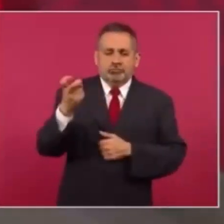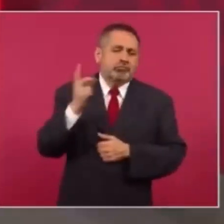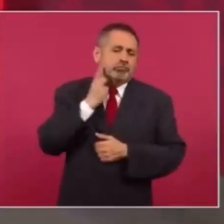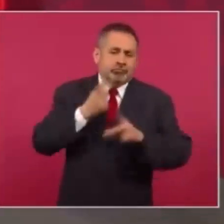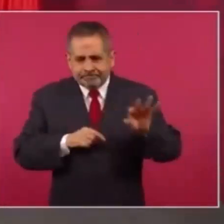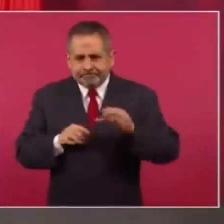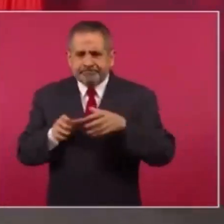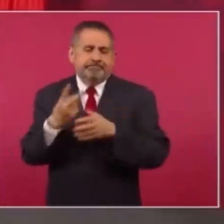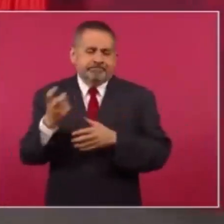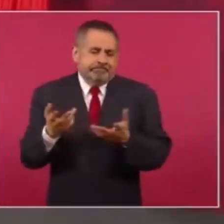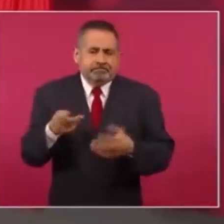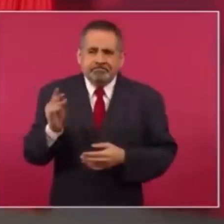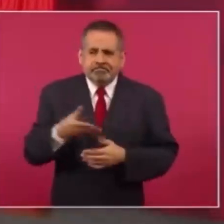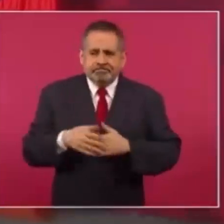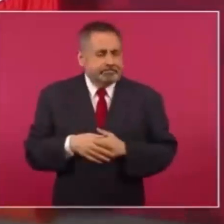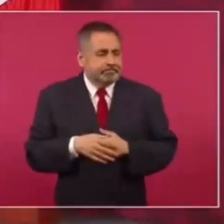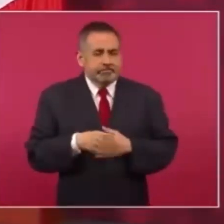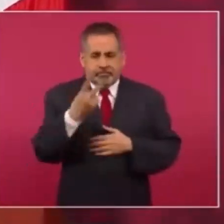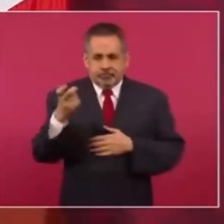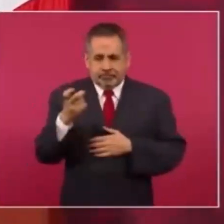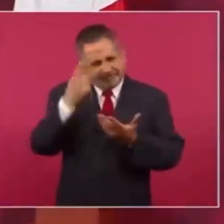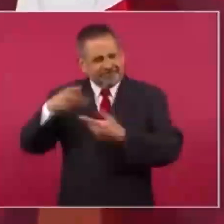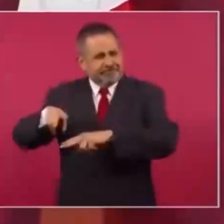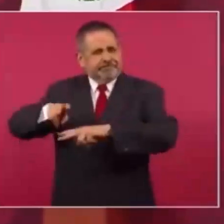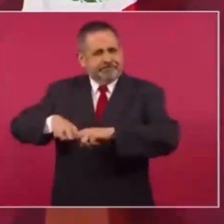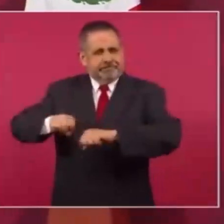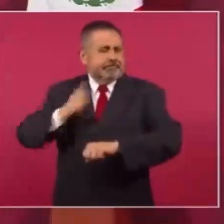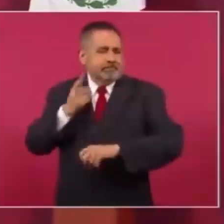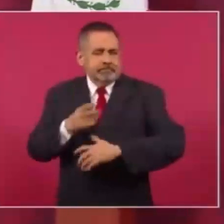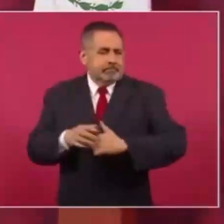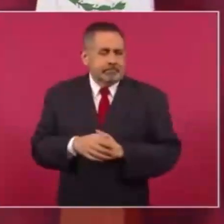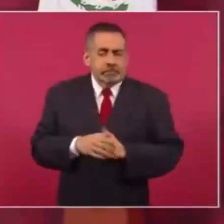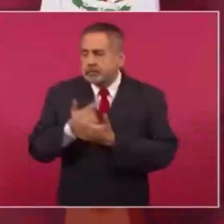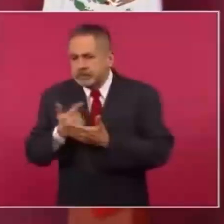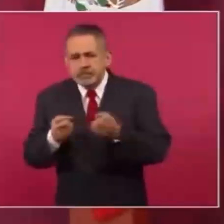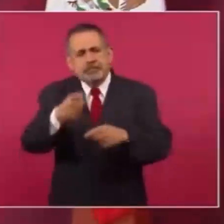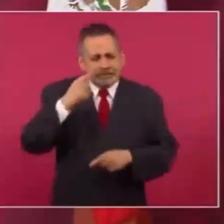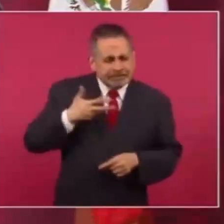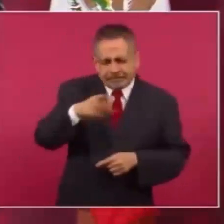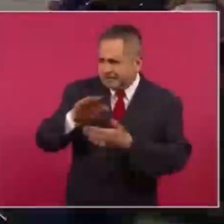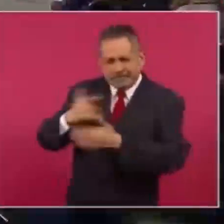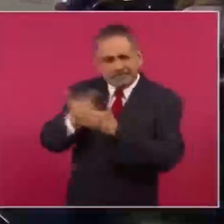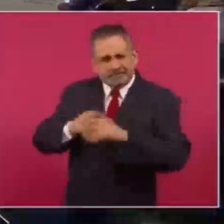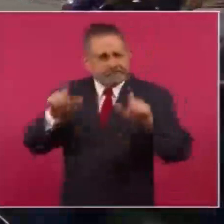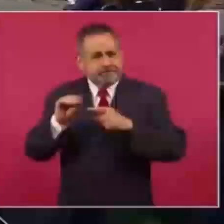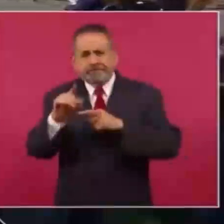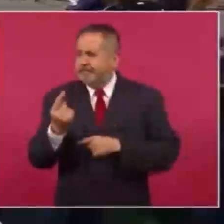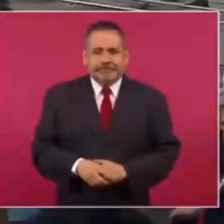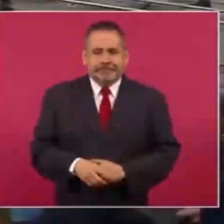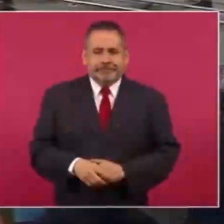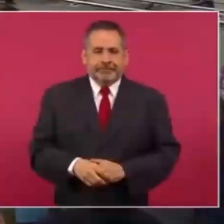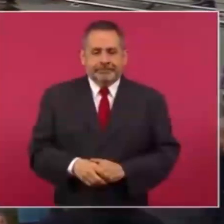diputaciones plurinominales, de todas maneras, pues esas se reparten entre todos y nada más hagan la cuenta. ¿No tienes ahí la lista de la vez